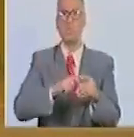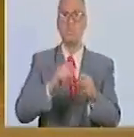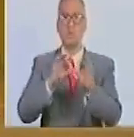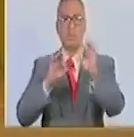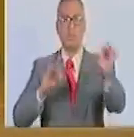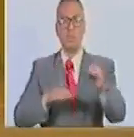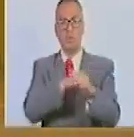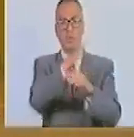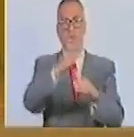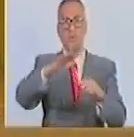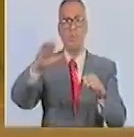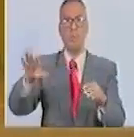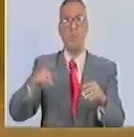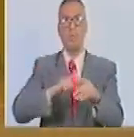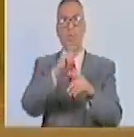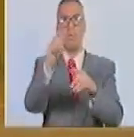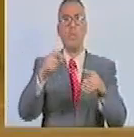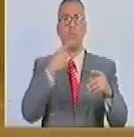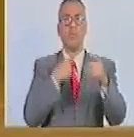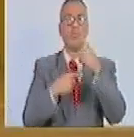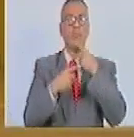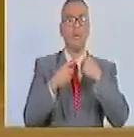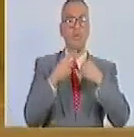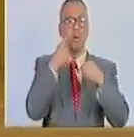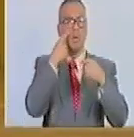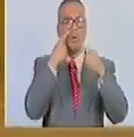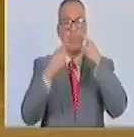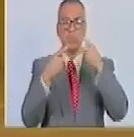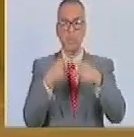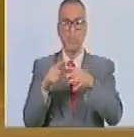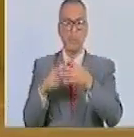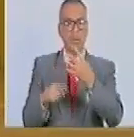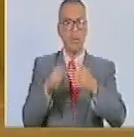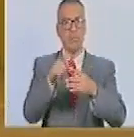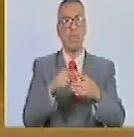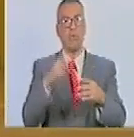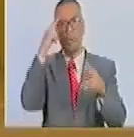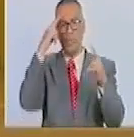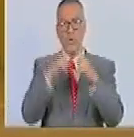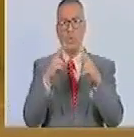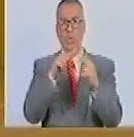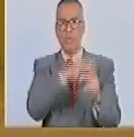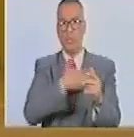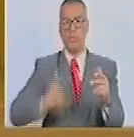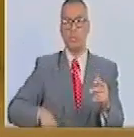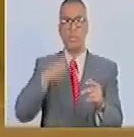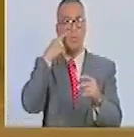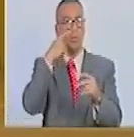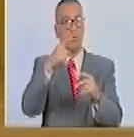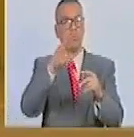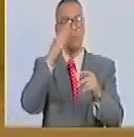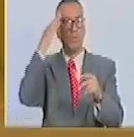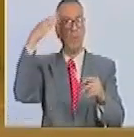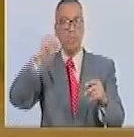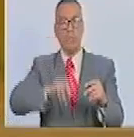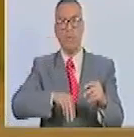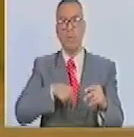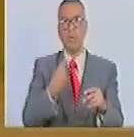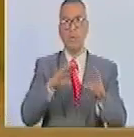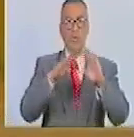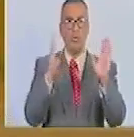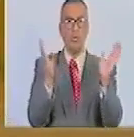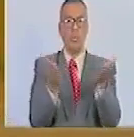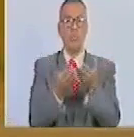mares y viéndonos, nos puso a ver las cosas de otro modo. Conocer a China fue mirar un sueño posible, un